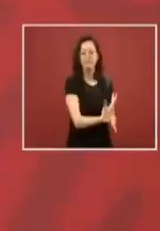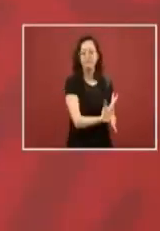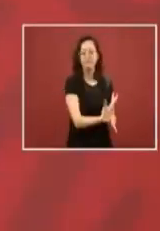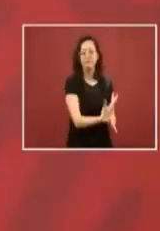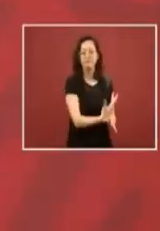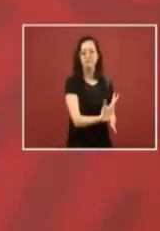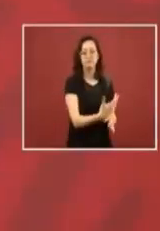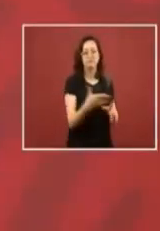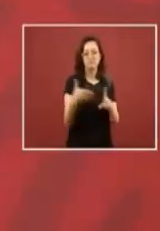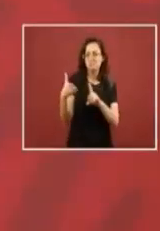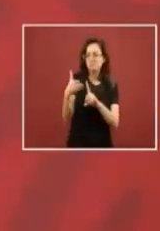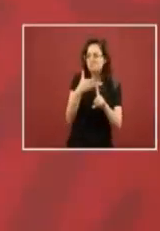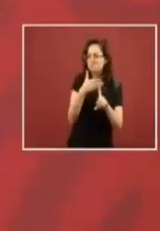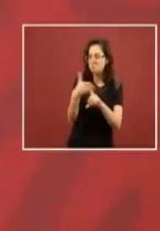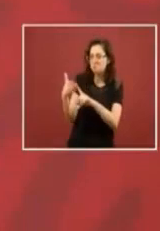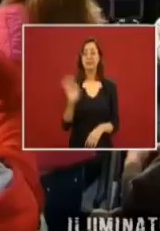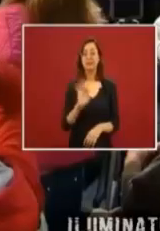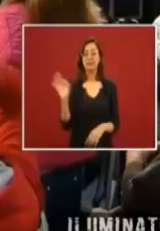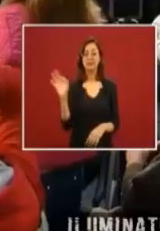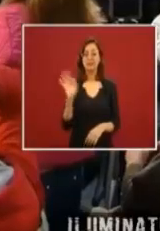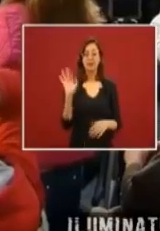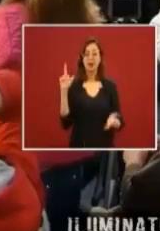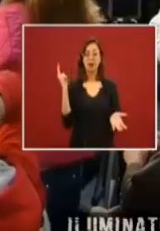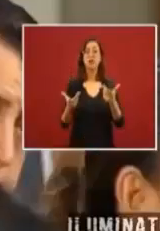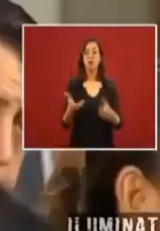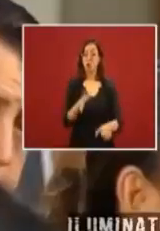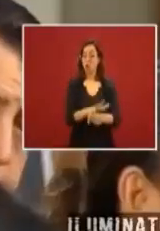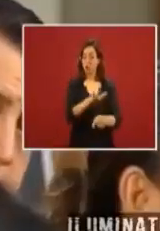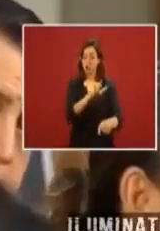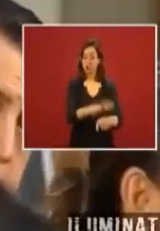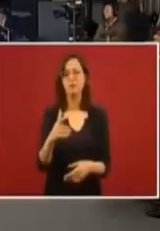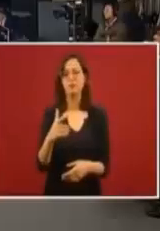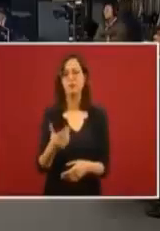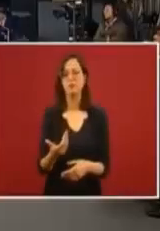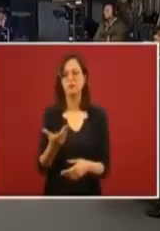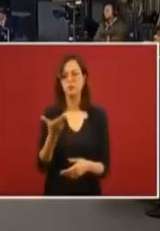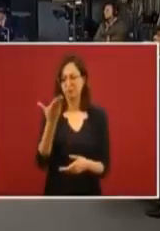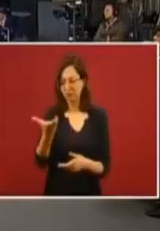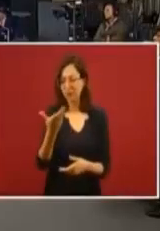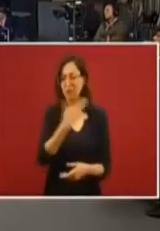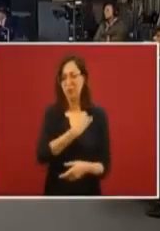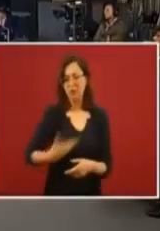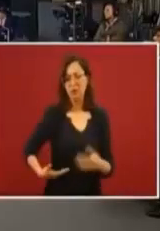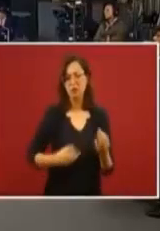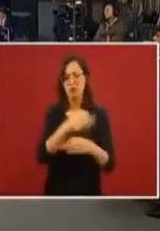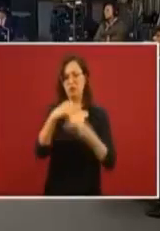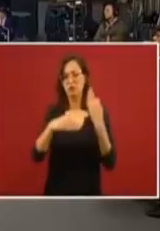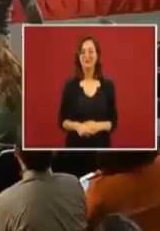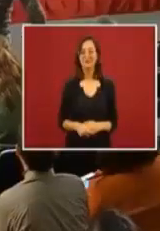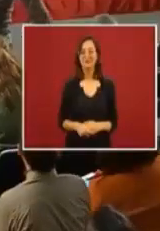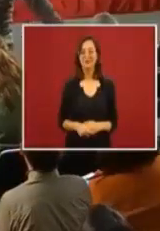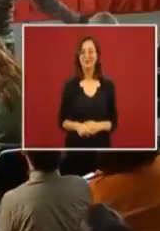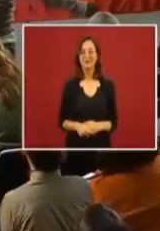Ciudadanos, nos enfrentamos a un problema. ¡Chupame la concha, presidente! ¿Eh? ¡Y dice el Pepe seguro!